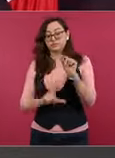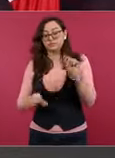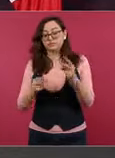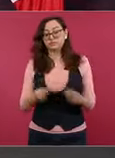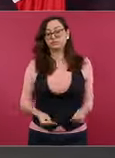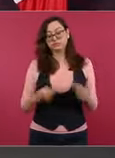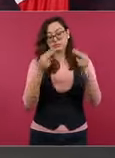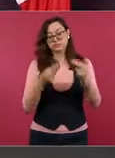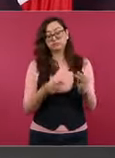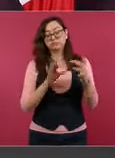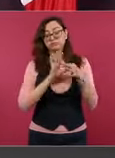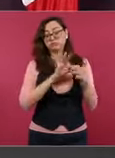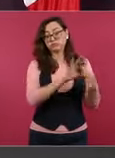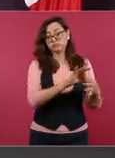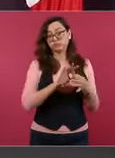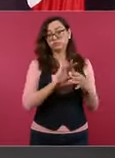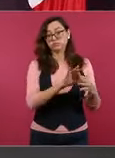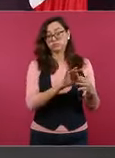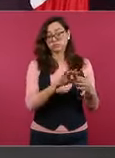3.180 kilómetros.